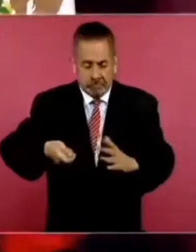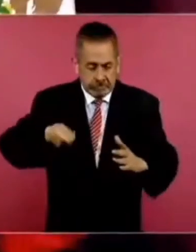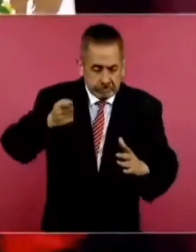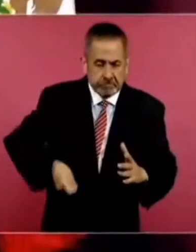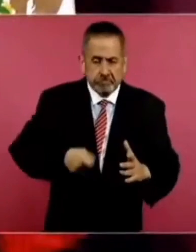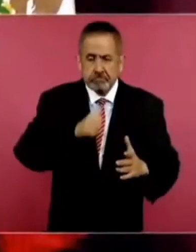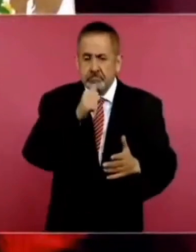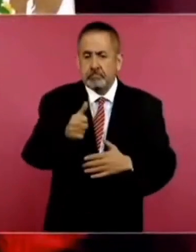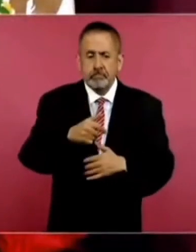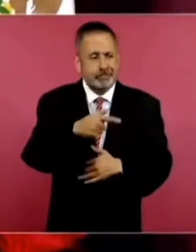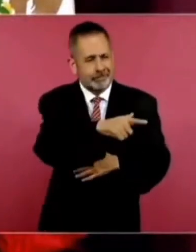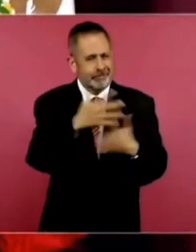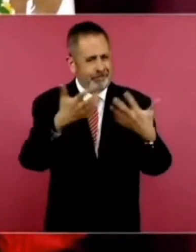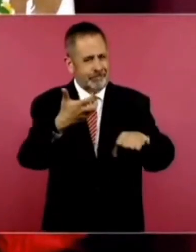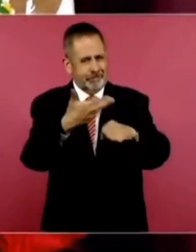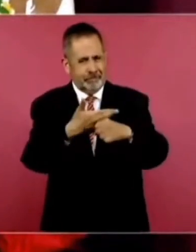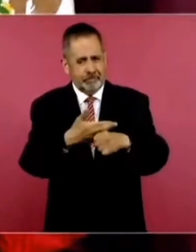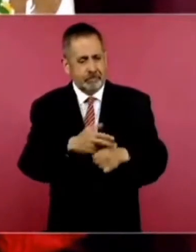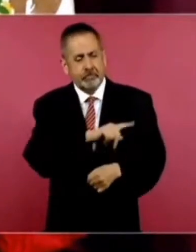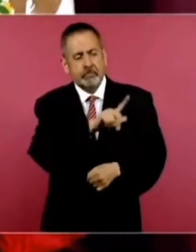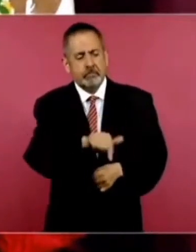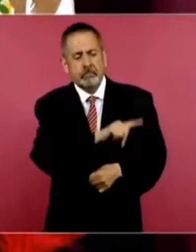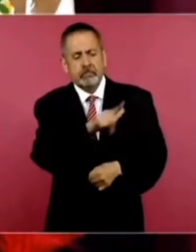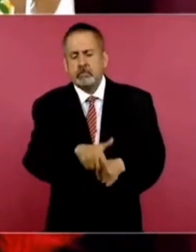sobre una empresa